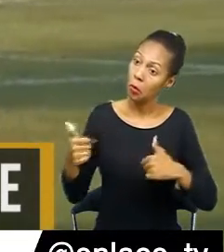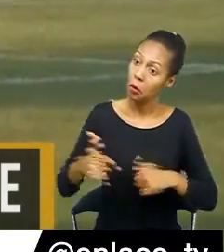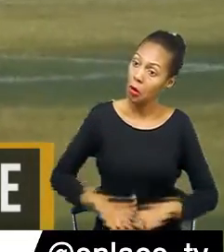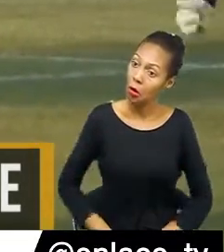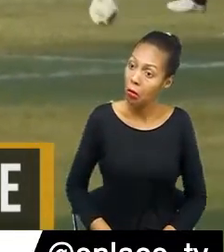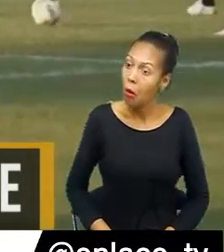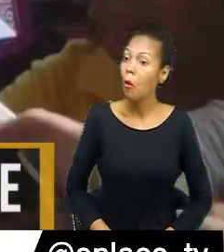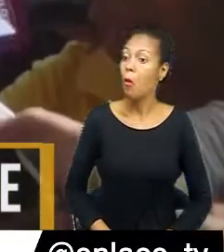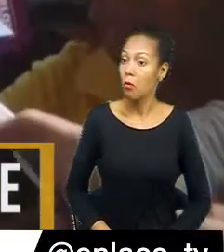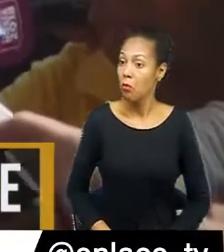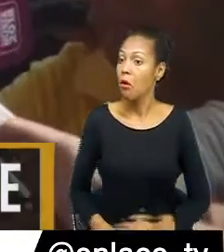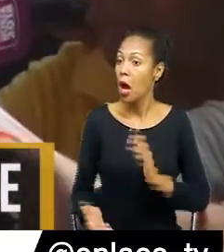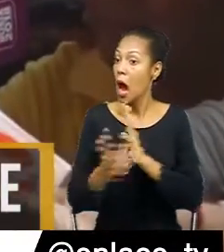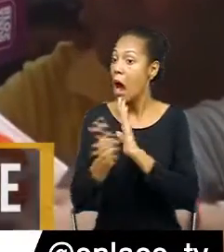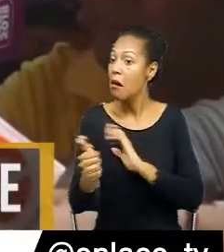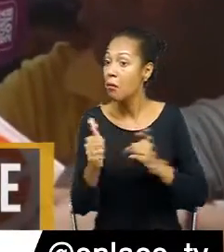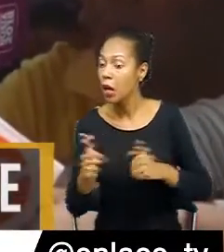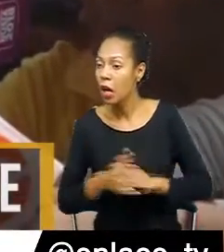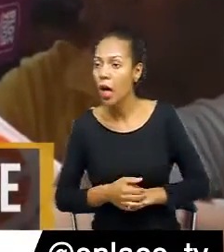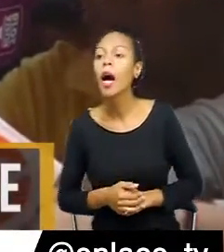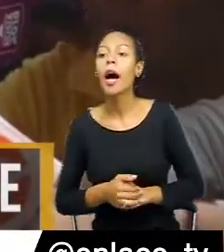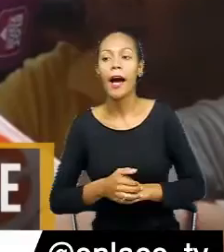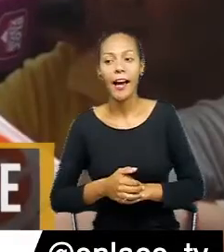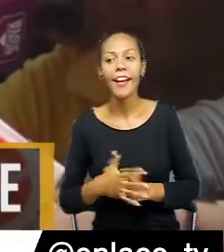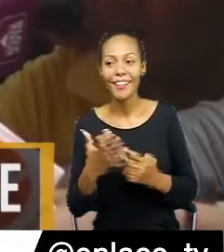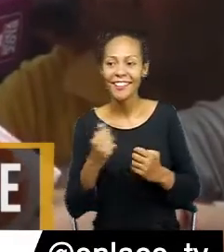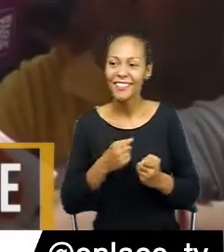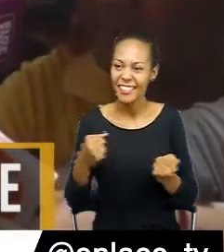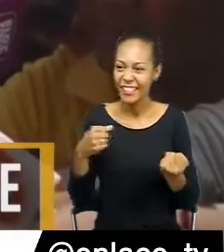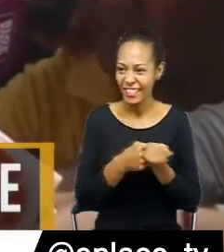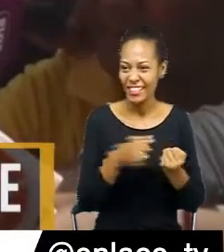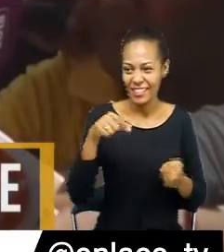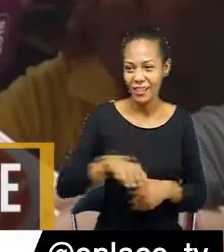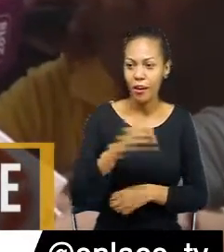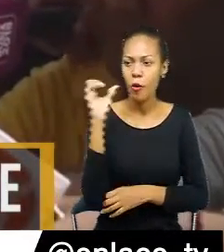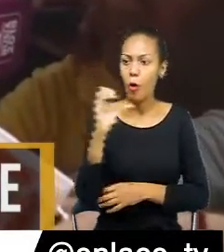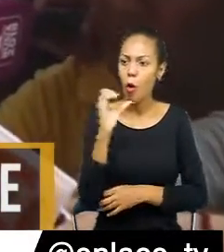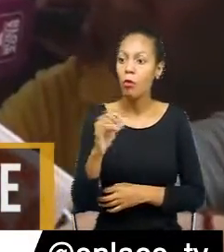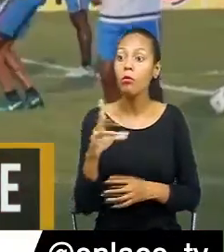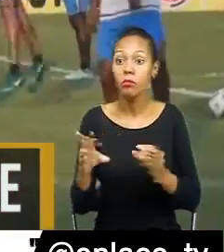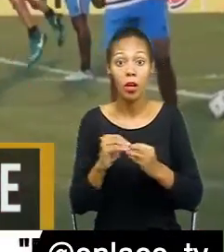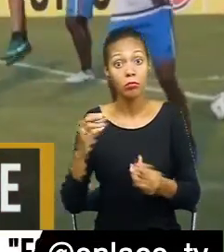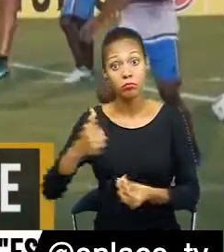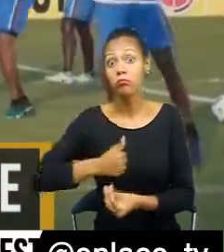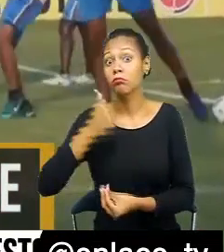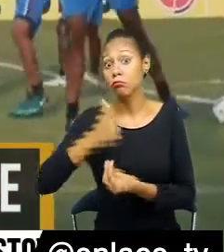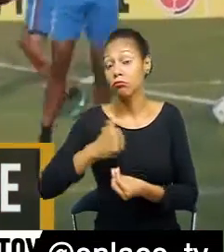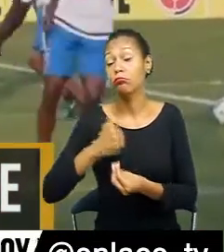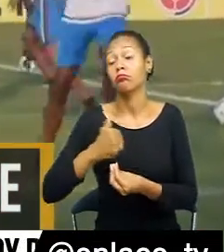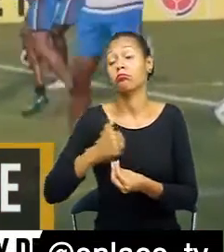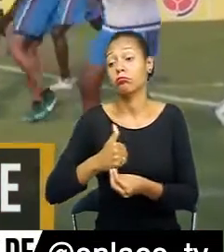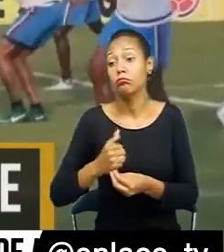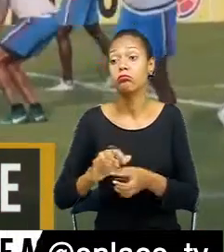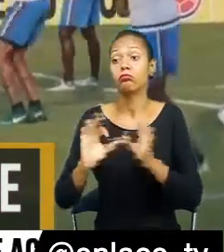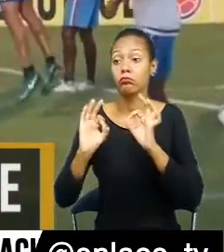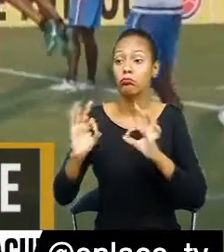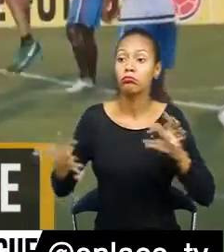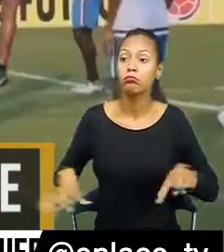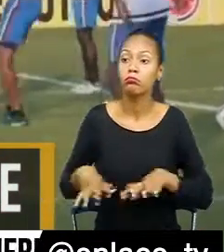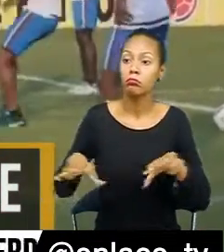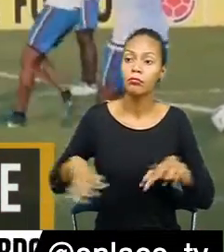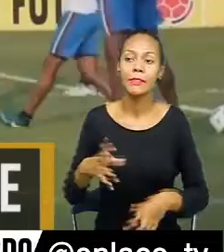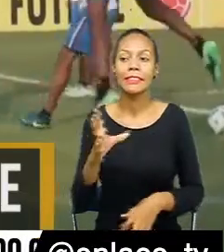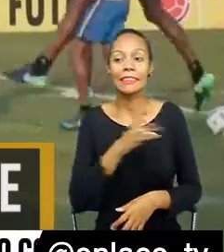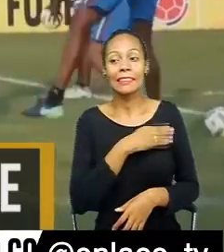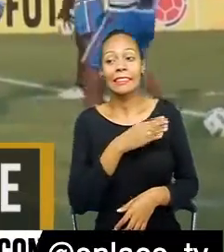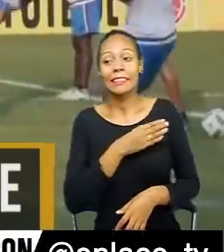siempre tienen el ADN de esta selección, de lo que ha transmitido este cuerpo técnico, y muy contento de poder conocerlos y compartir